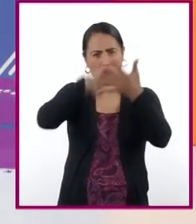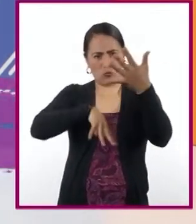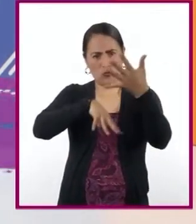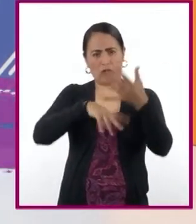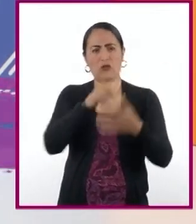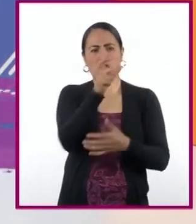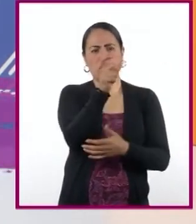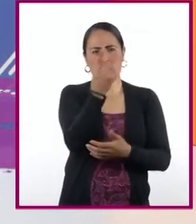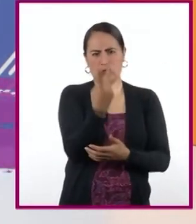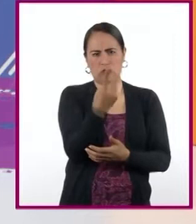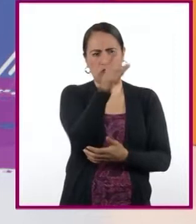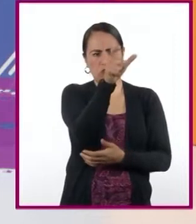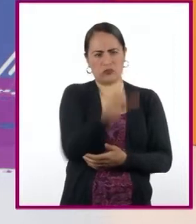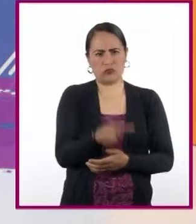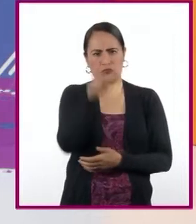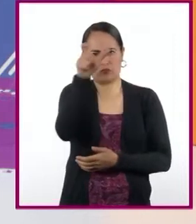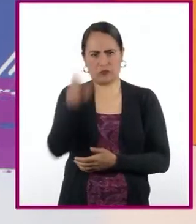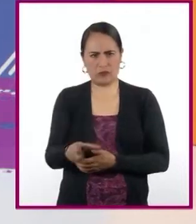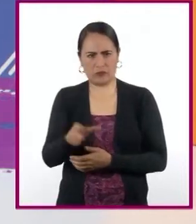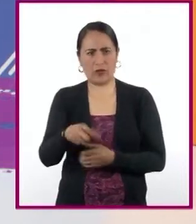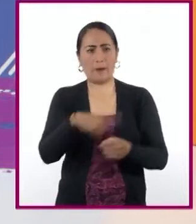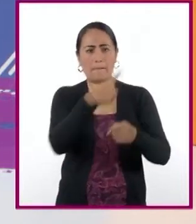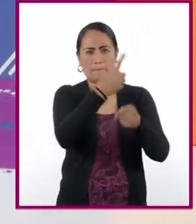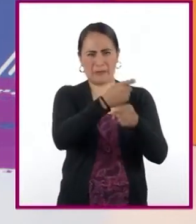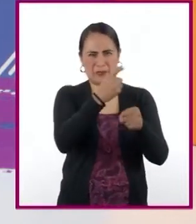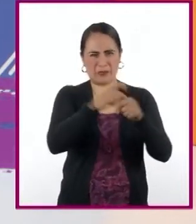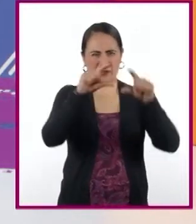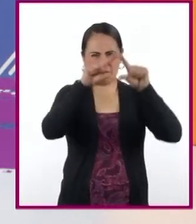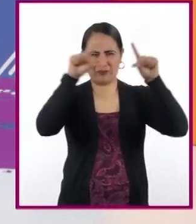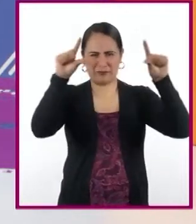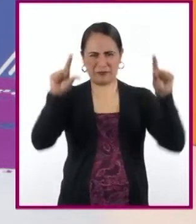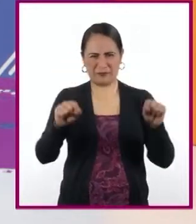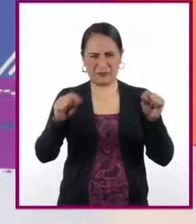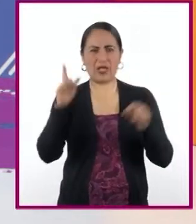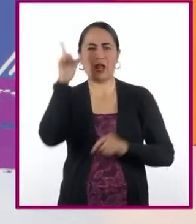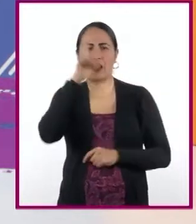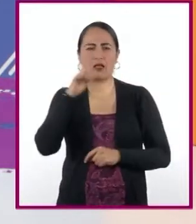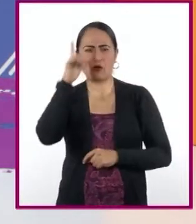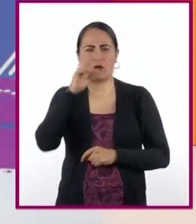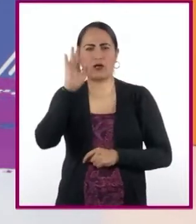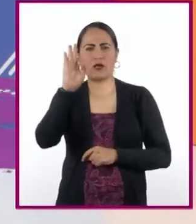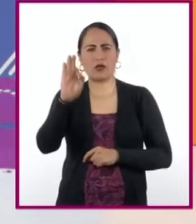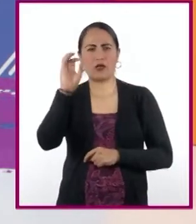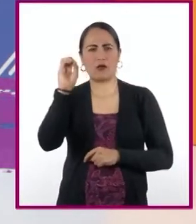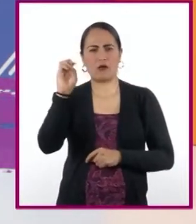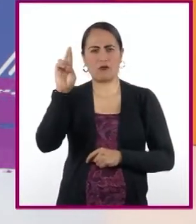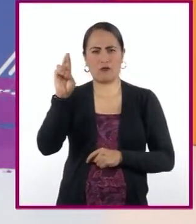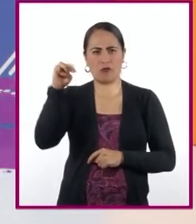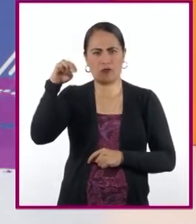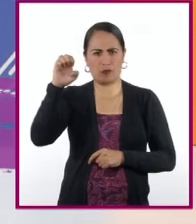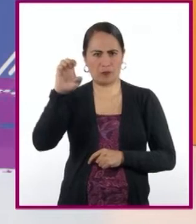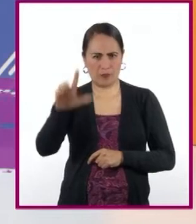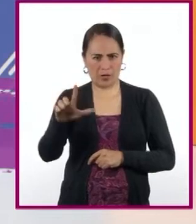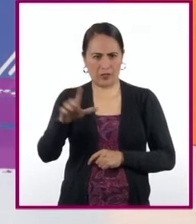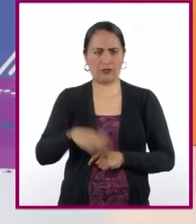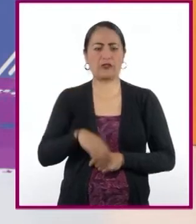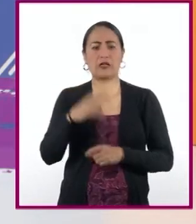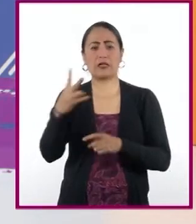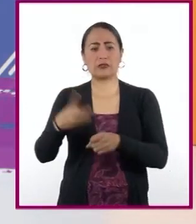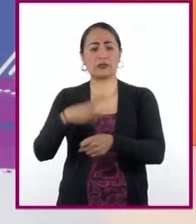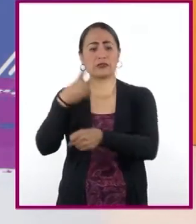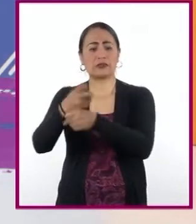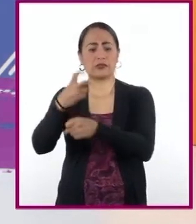cuaderno. En la primera columna escriban en el encabezado lenguaje formal y en la segunda